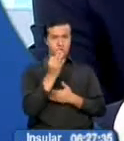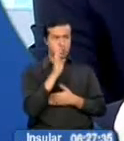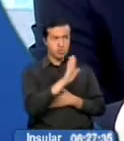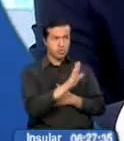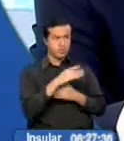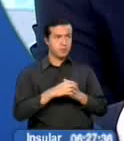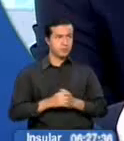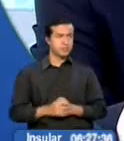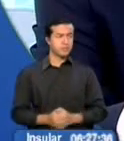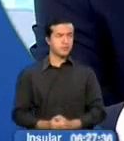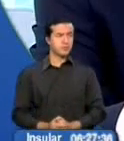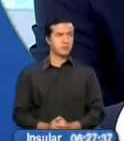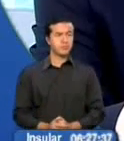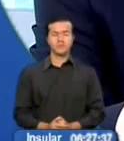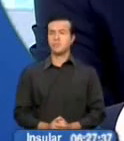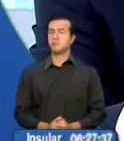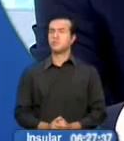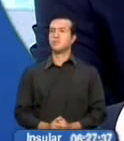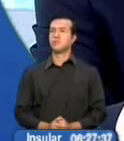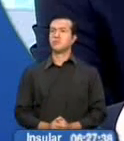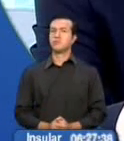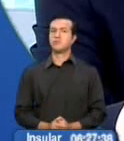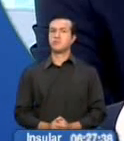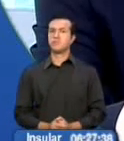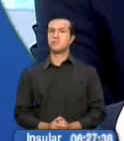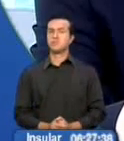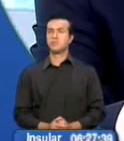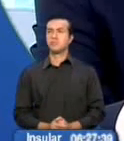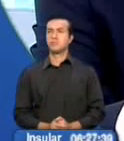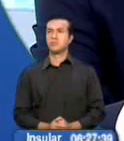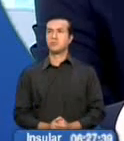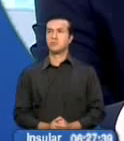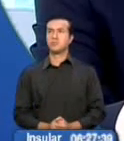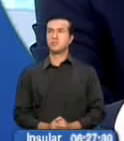ustedes? No, esto es una... Es decir, hay un...